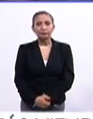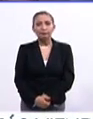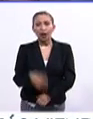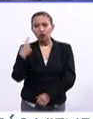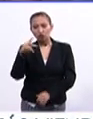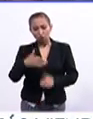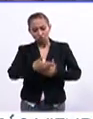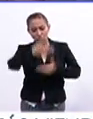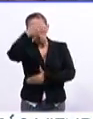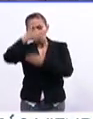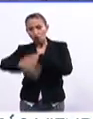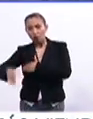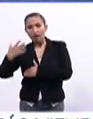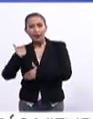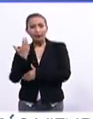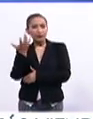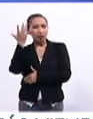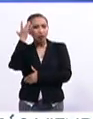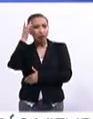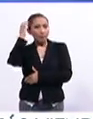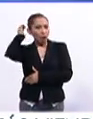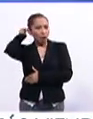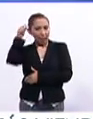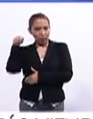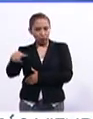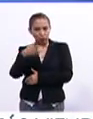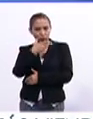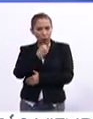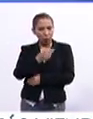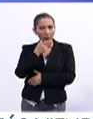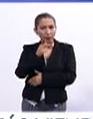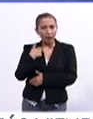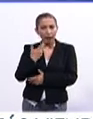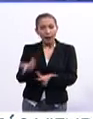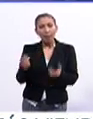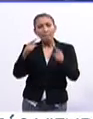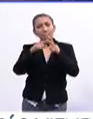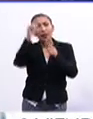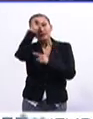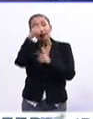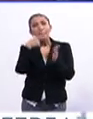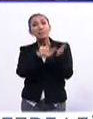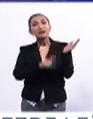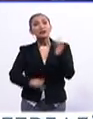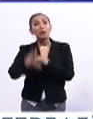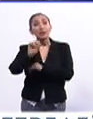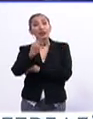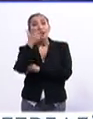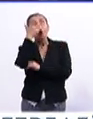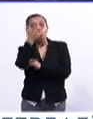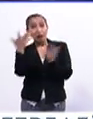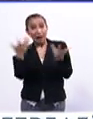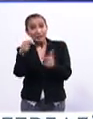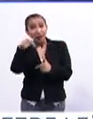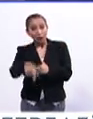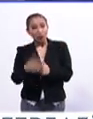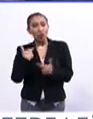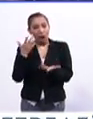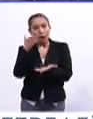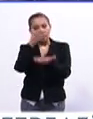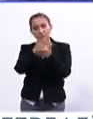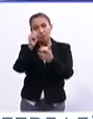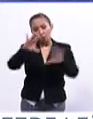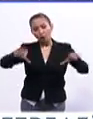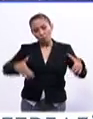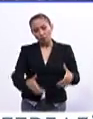Entre sus paredes, el siervo de la nación, José María Morelos y Pavón, oficiaba misas en 1798, cuando era párroco de